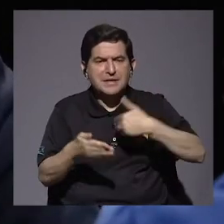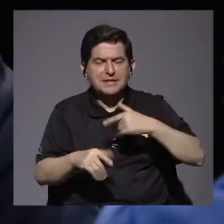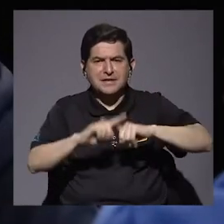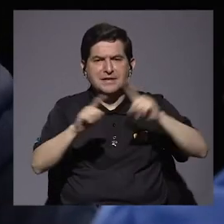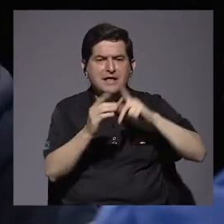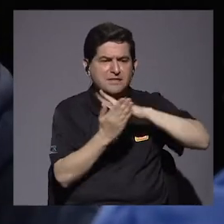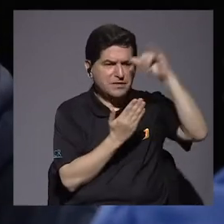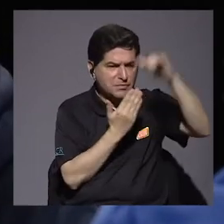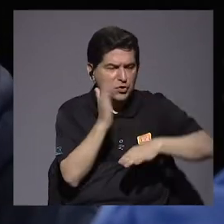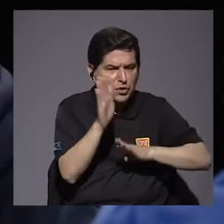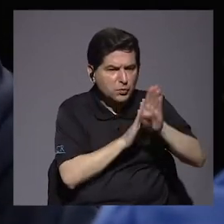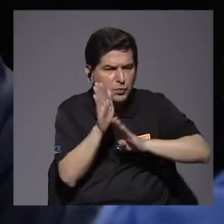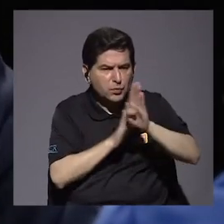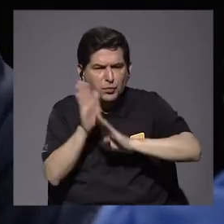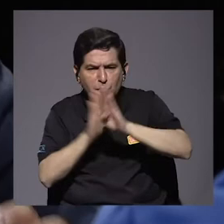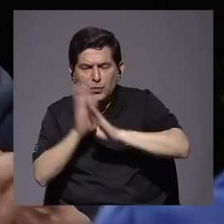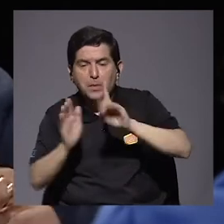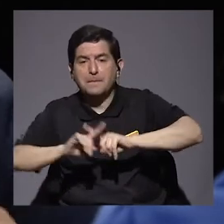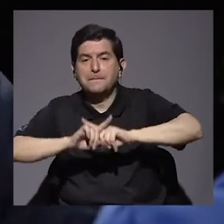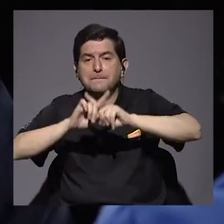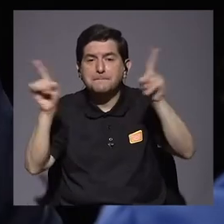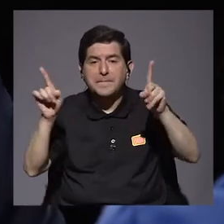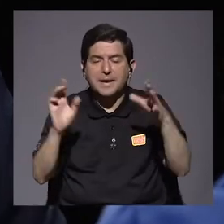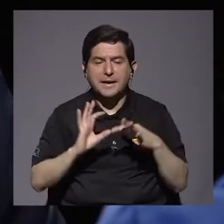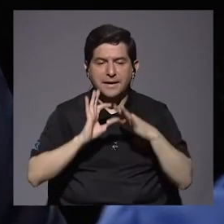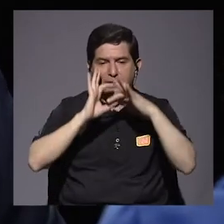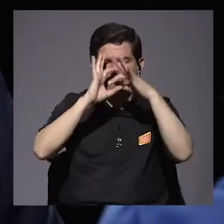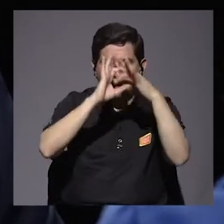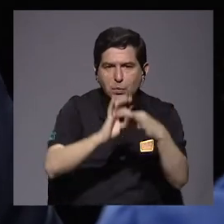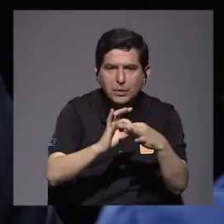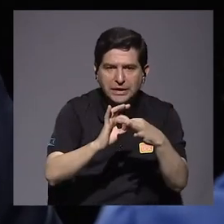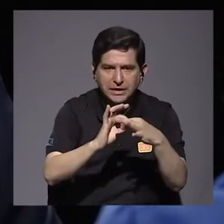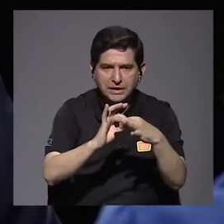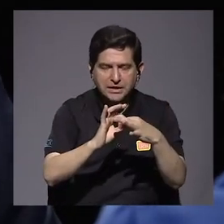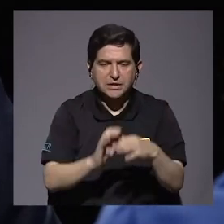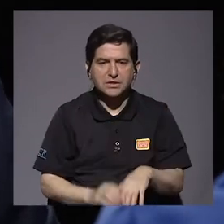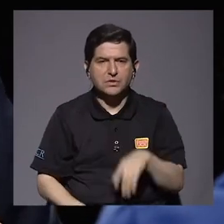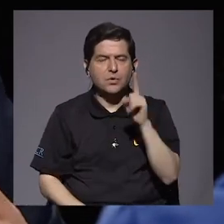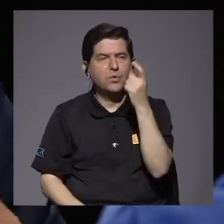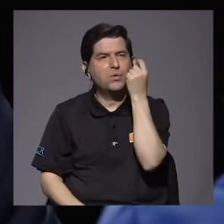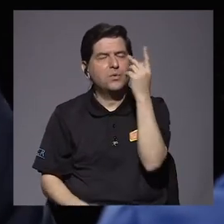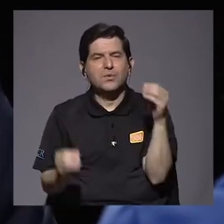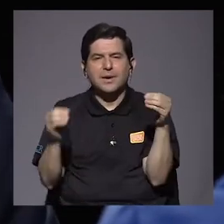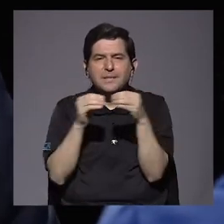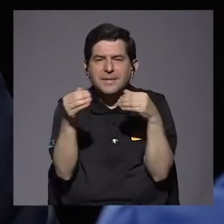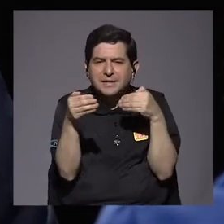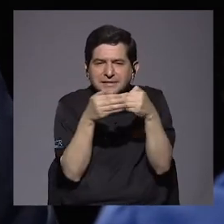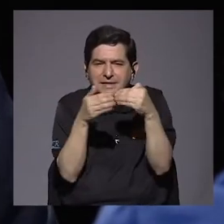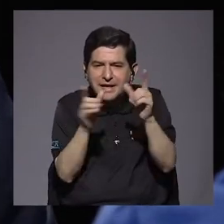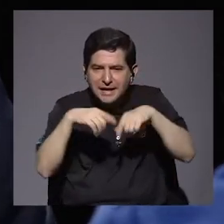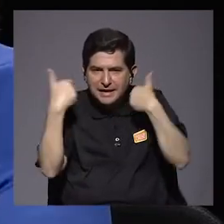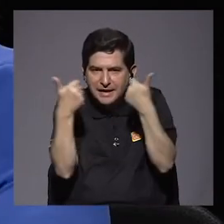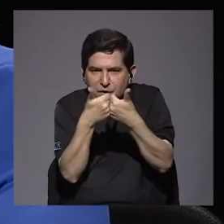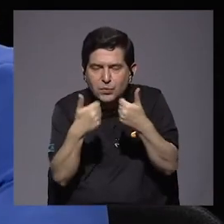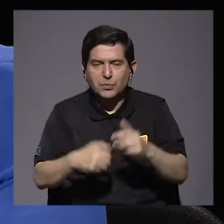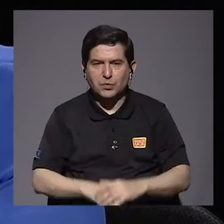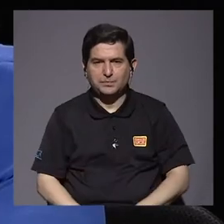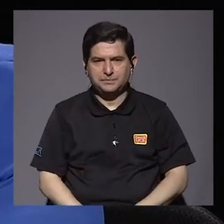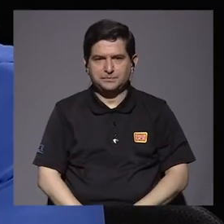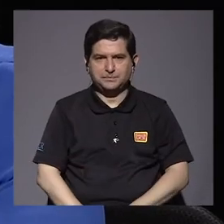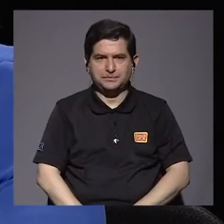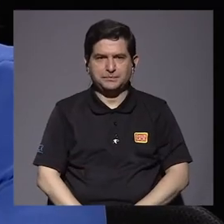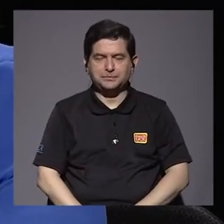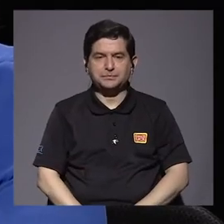serie de proyectos que ha venido desarrollando, pero que de la mano de una comprensión más cercana hacia ese grupo? Sí,